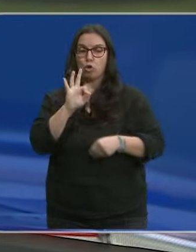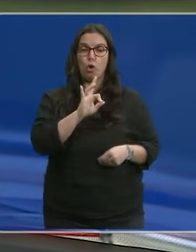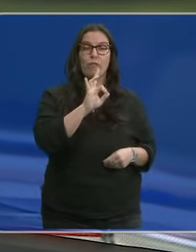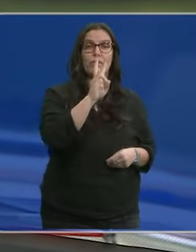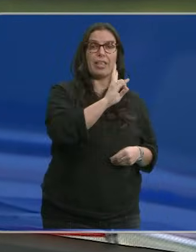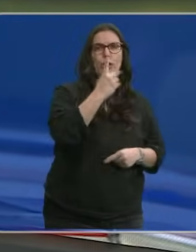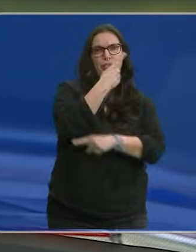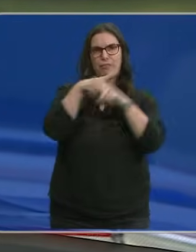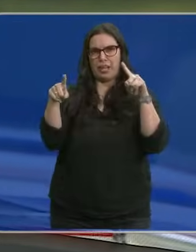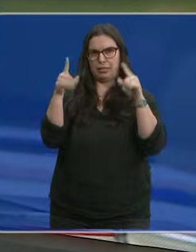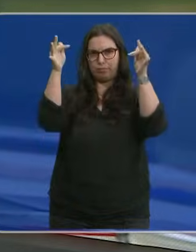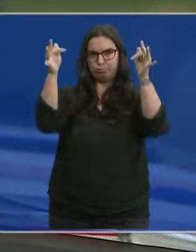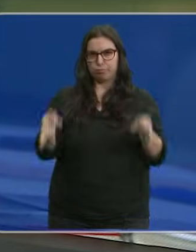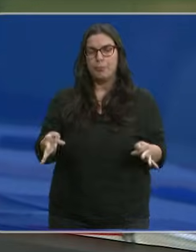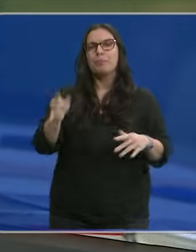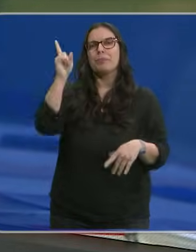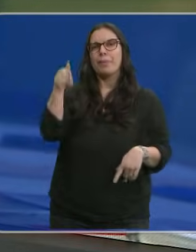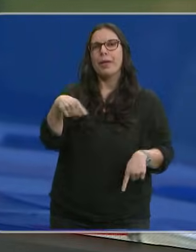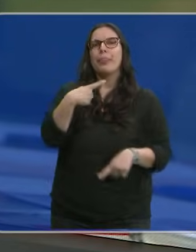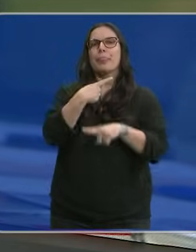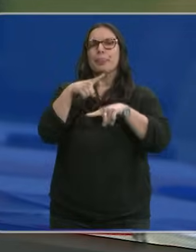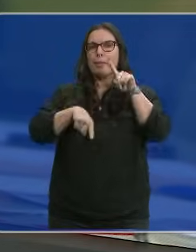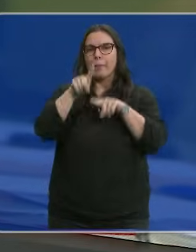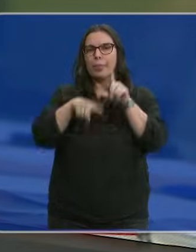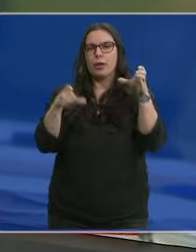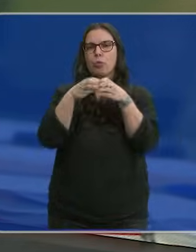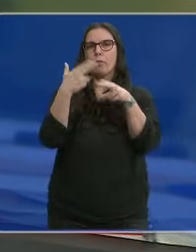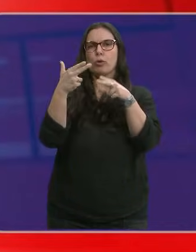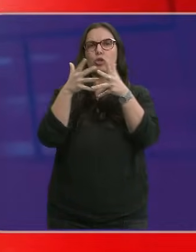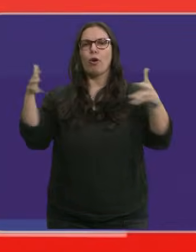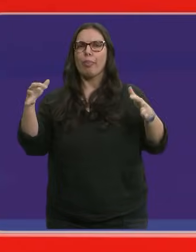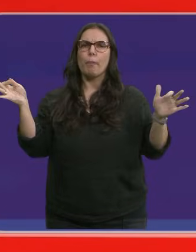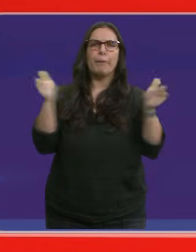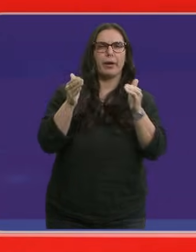Valladolid. También hay diferencias según el tamaño de la formación política.